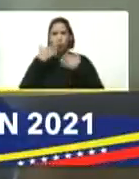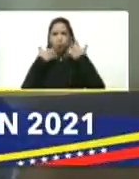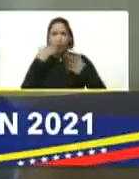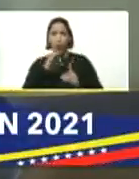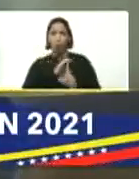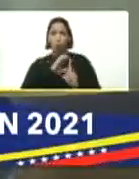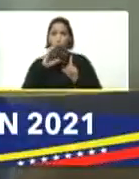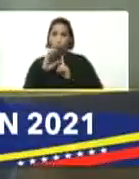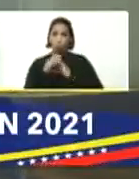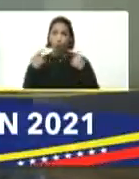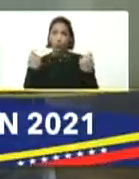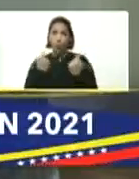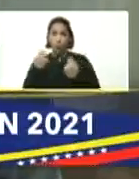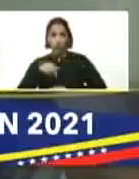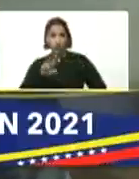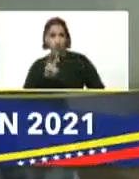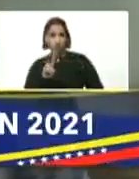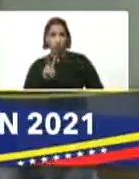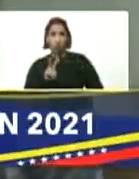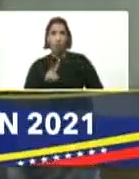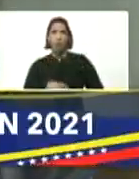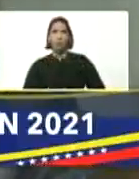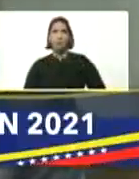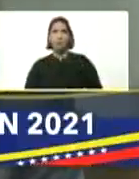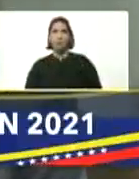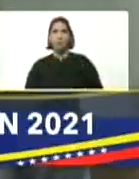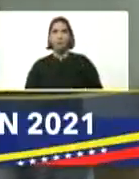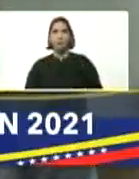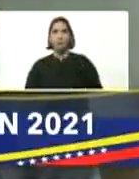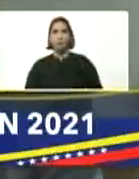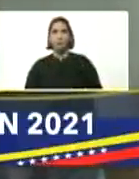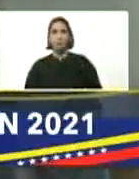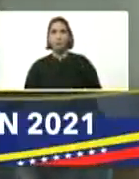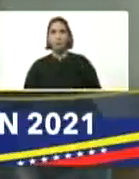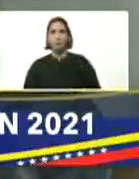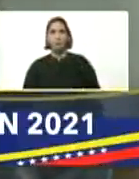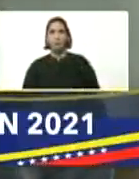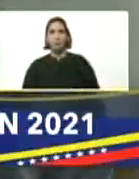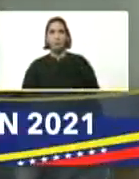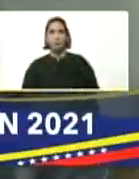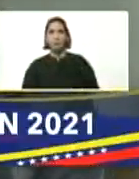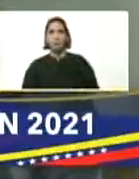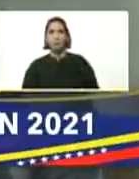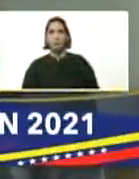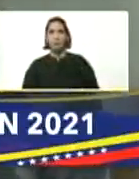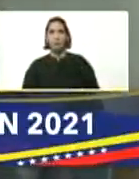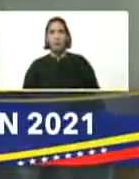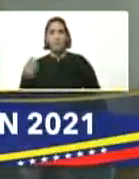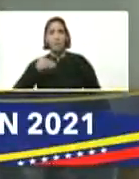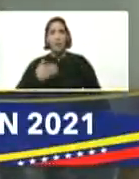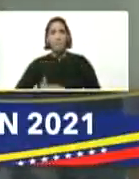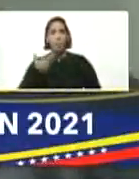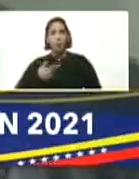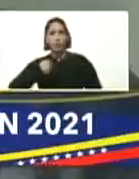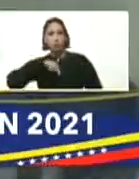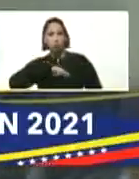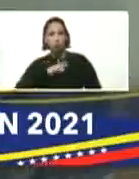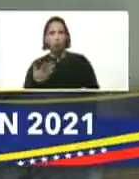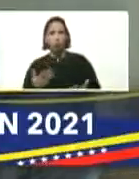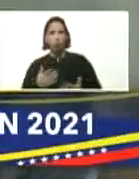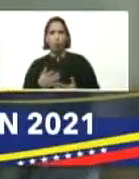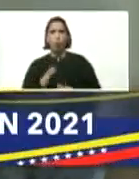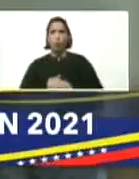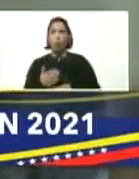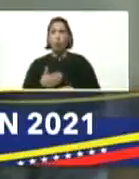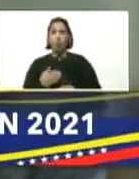cultura popular es la cultura de abajo, del ombligo para abajo, que al final resulta que es lo más importante de nosotros, porque lo que